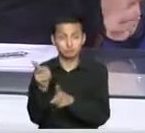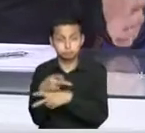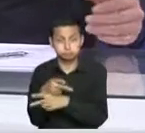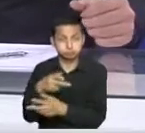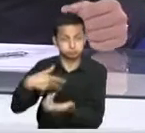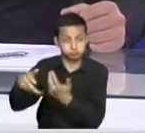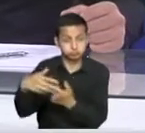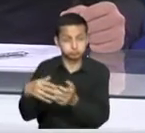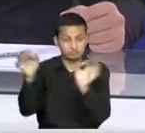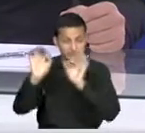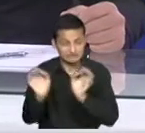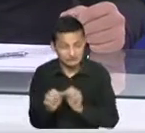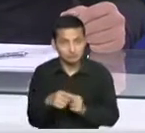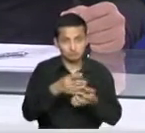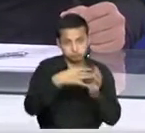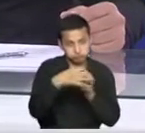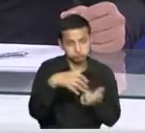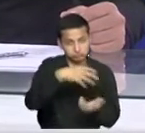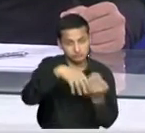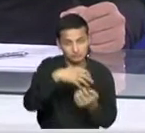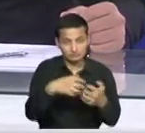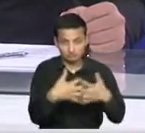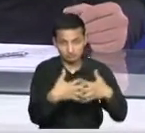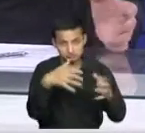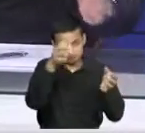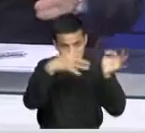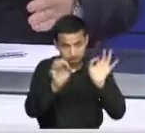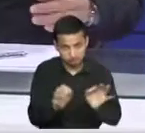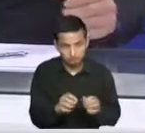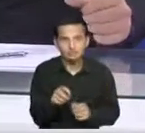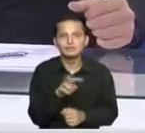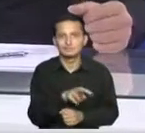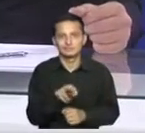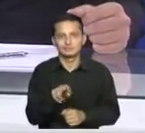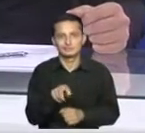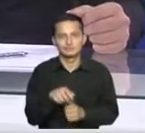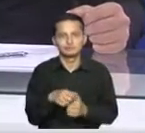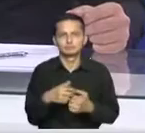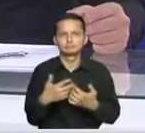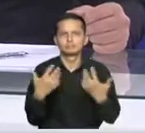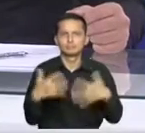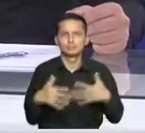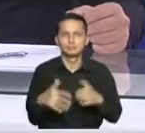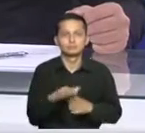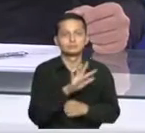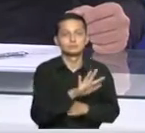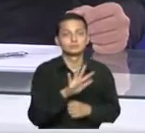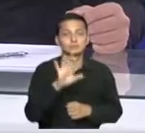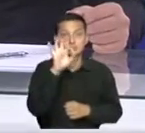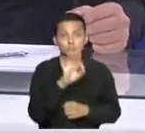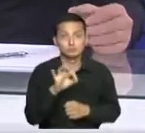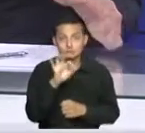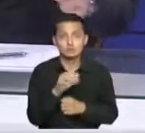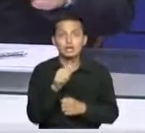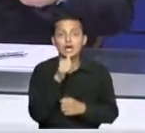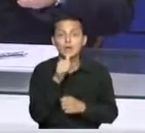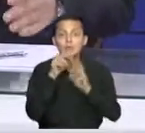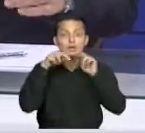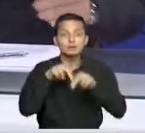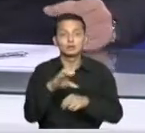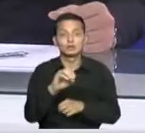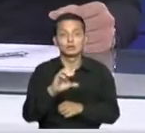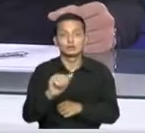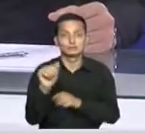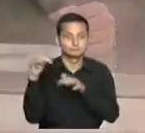y aprovecha el recurso utilizado por la central Paute Molino, mientras que Coca-Codo Sinclair toma el 55% de las aguas del río